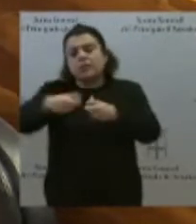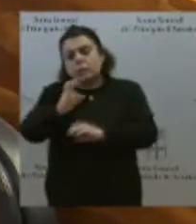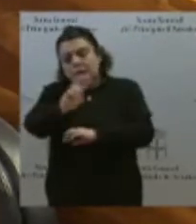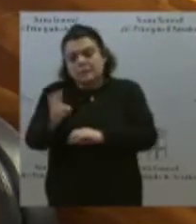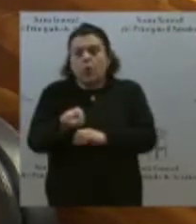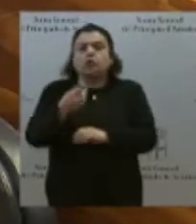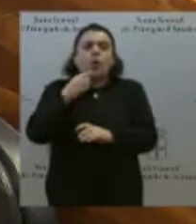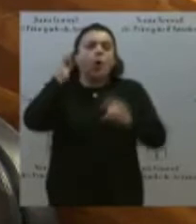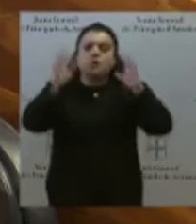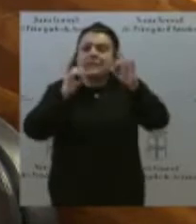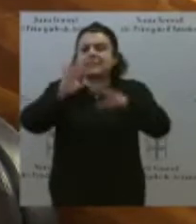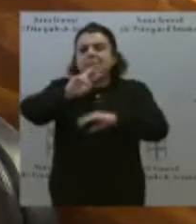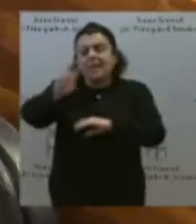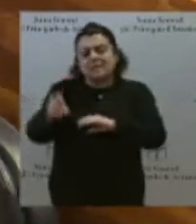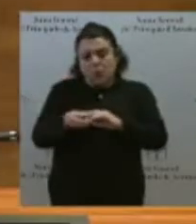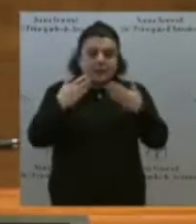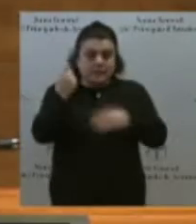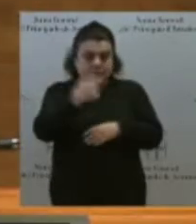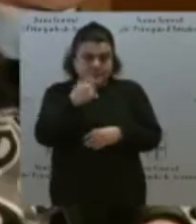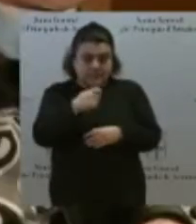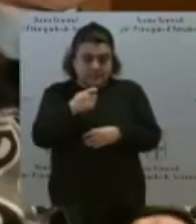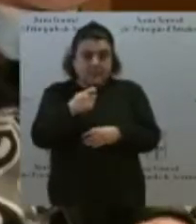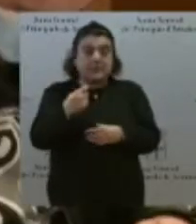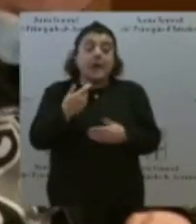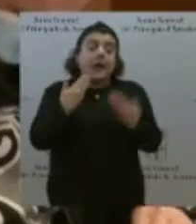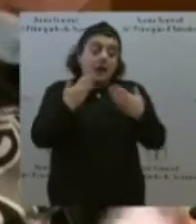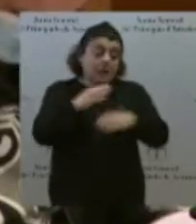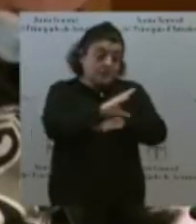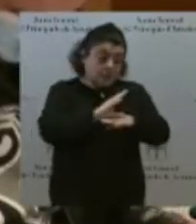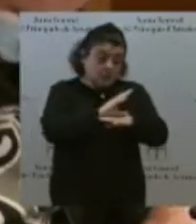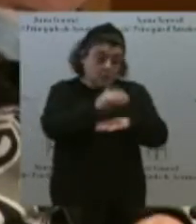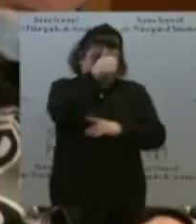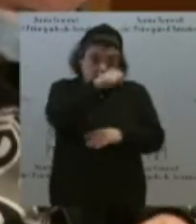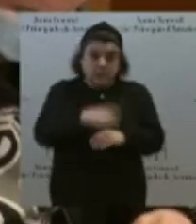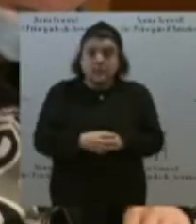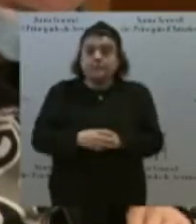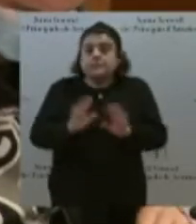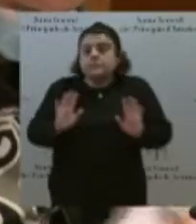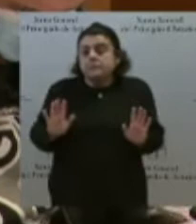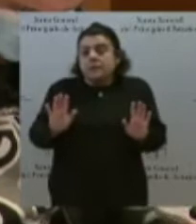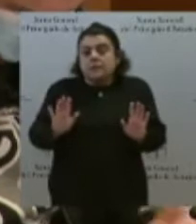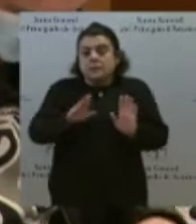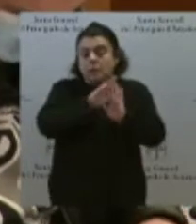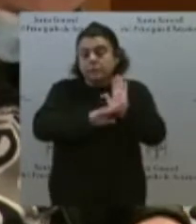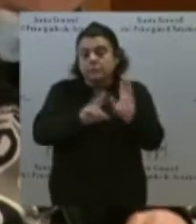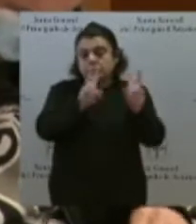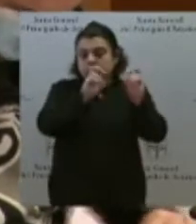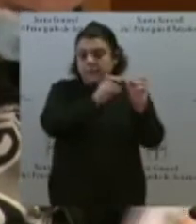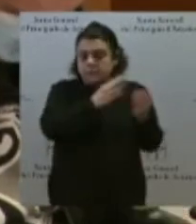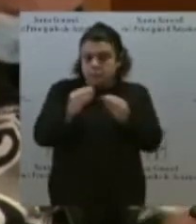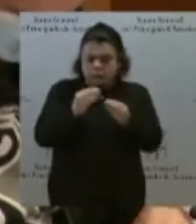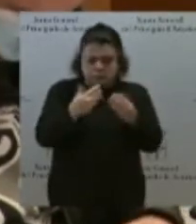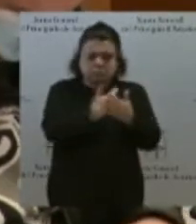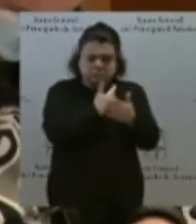existan en el territorio. Muchas gracias. En fin, varias cuestiones que ha apuntado usted. Mire, las minas auríferas son las